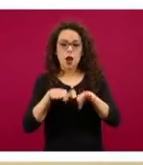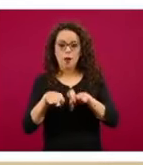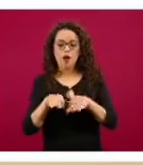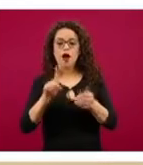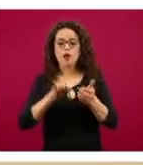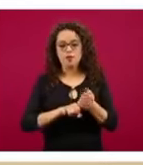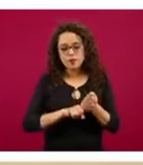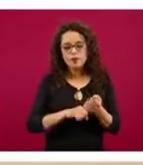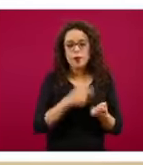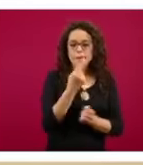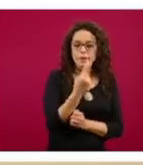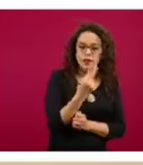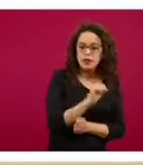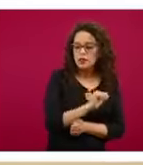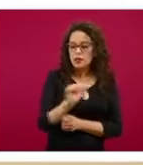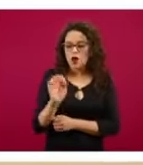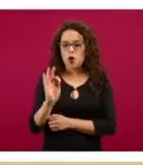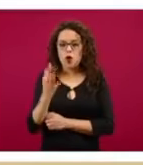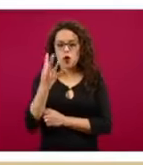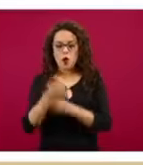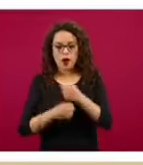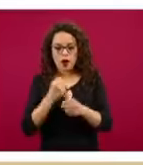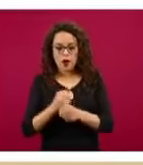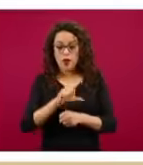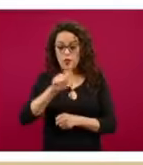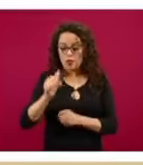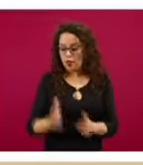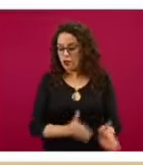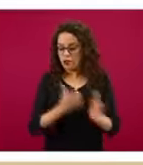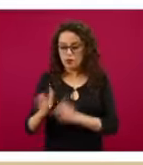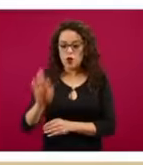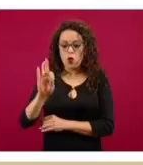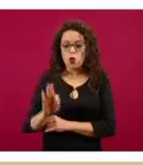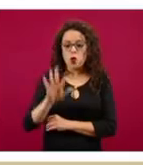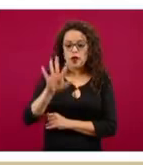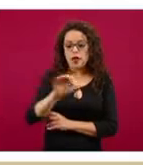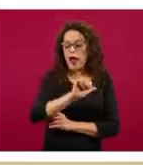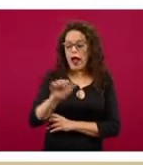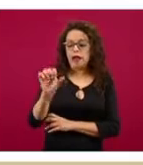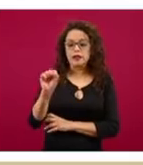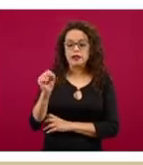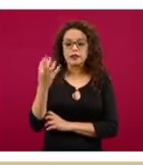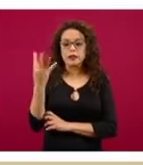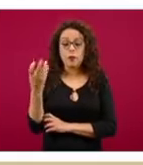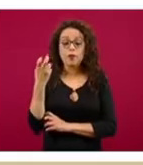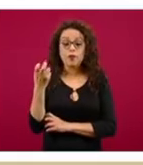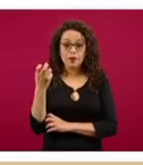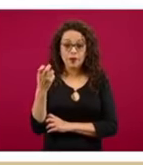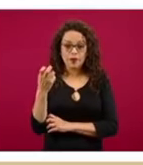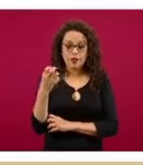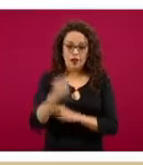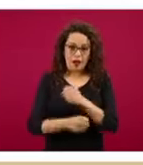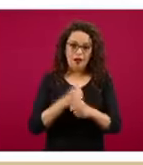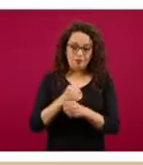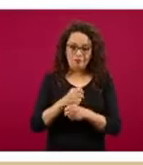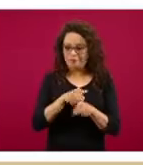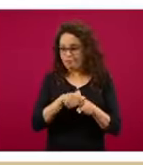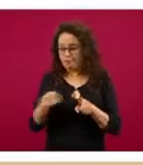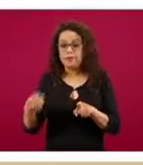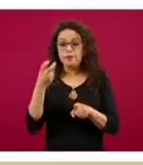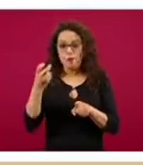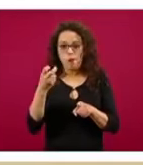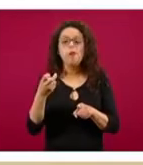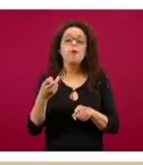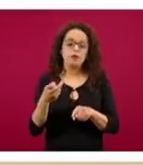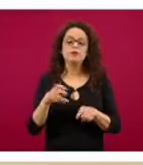los 25 y 44 y luego sigue de 45 a 64, son las personas que están precisamente en actividad